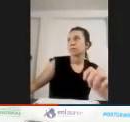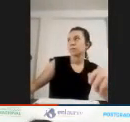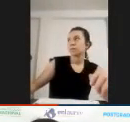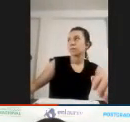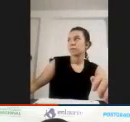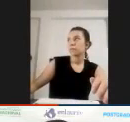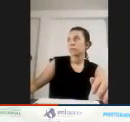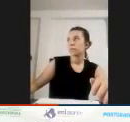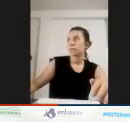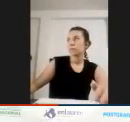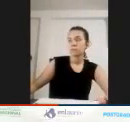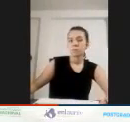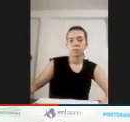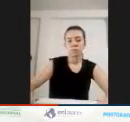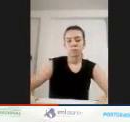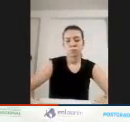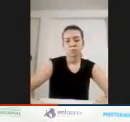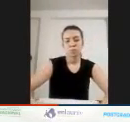Cristian, ¿usted?